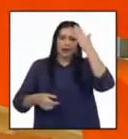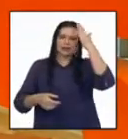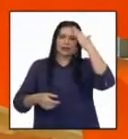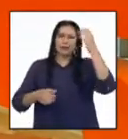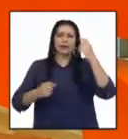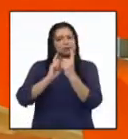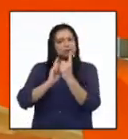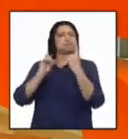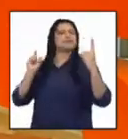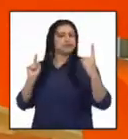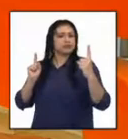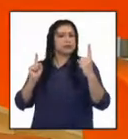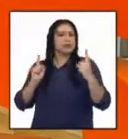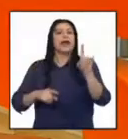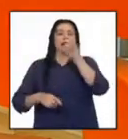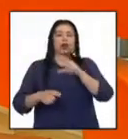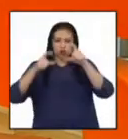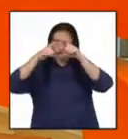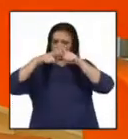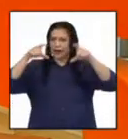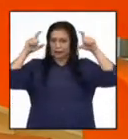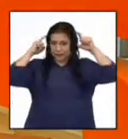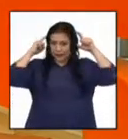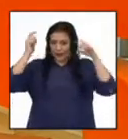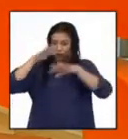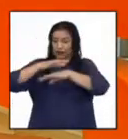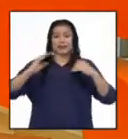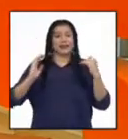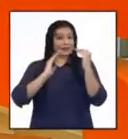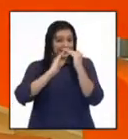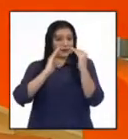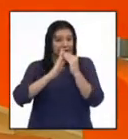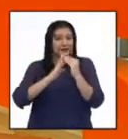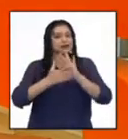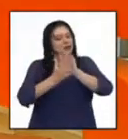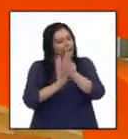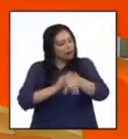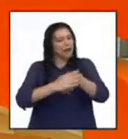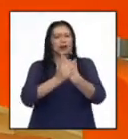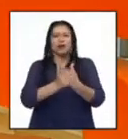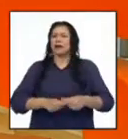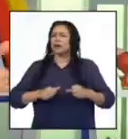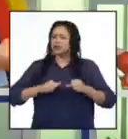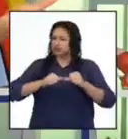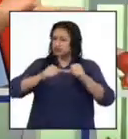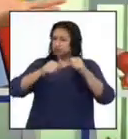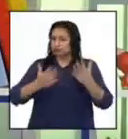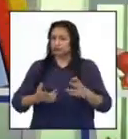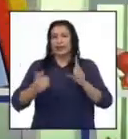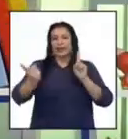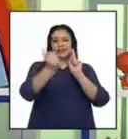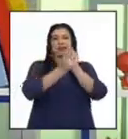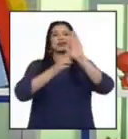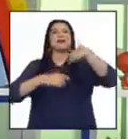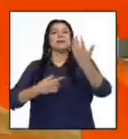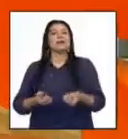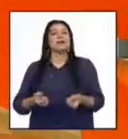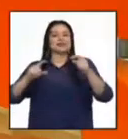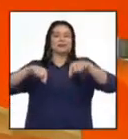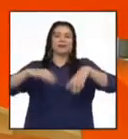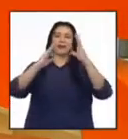mantener el distanciamiento social, el uso obligatorio de la mascarilla cuando salgan de casa y el lavado de manos constante. Hasta el siguiente programa